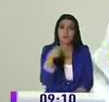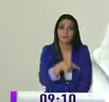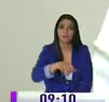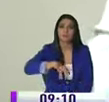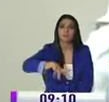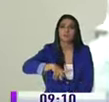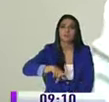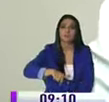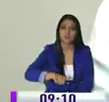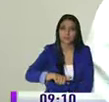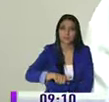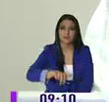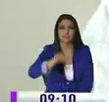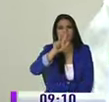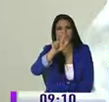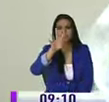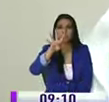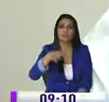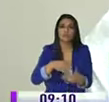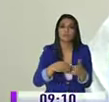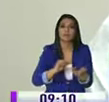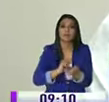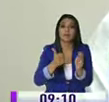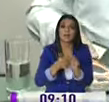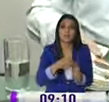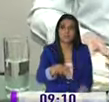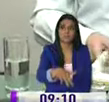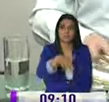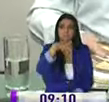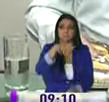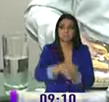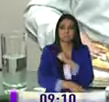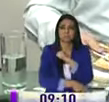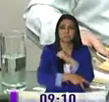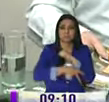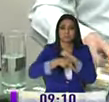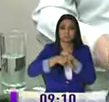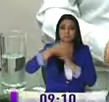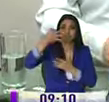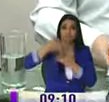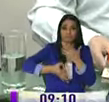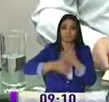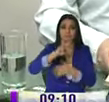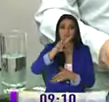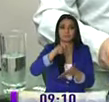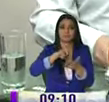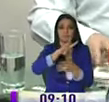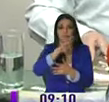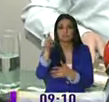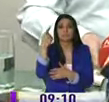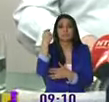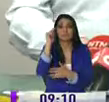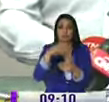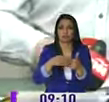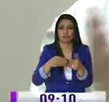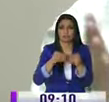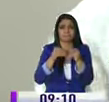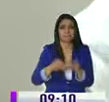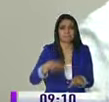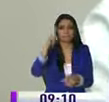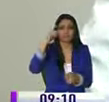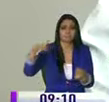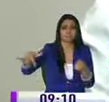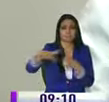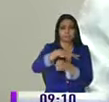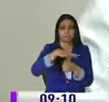robando 34 dólares por barril dicen que en total serían 2.200 millones de dólares de perjuicio al estado ecuatoriano